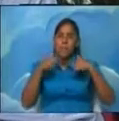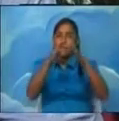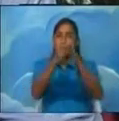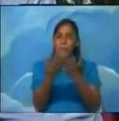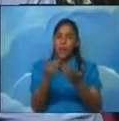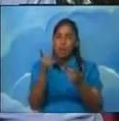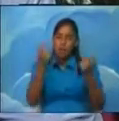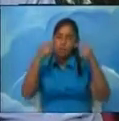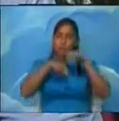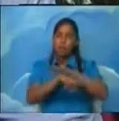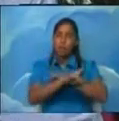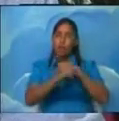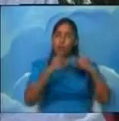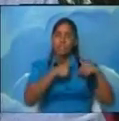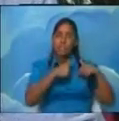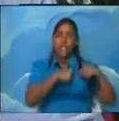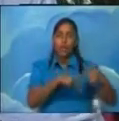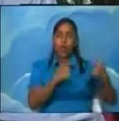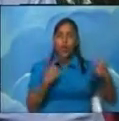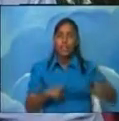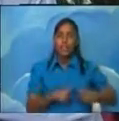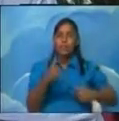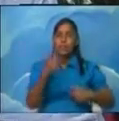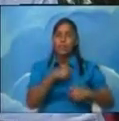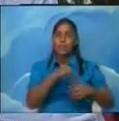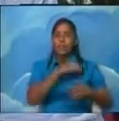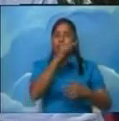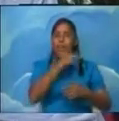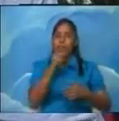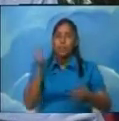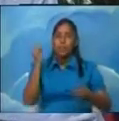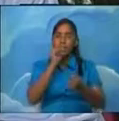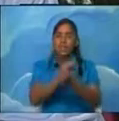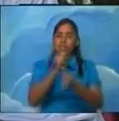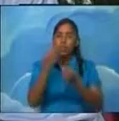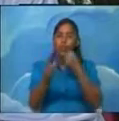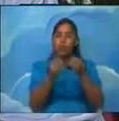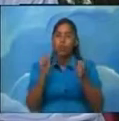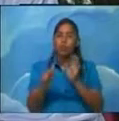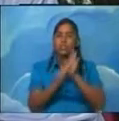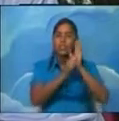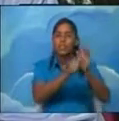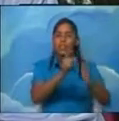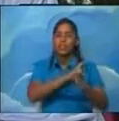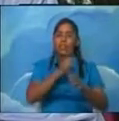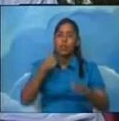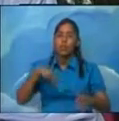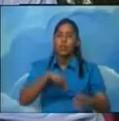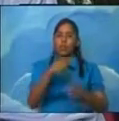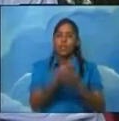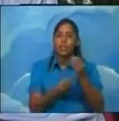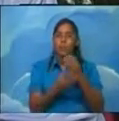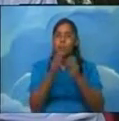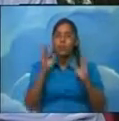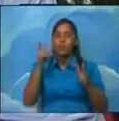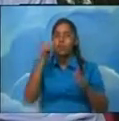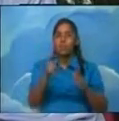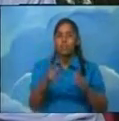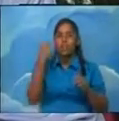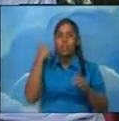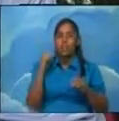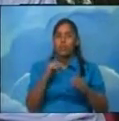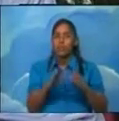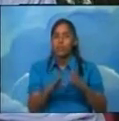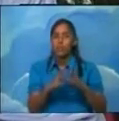en vuestro corazón y en vuestra alma, y las ataréis como señal en vuestra mano, y serán por